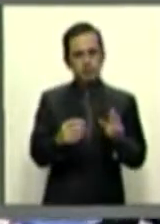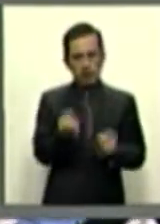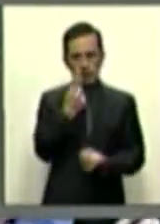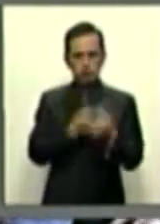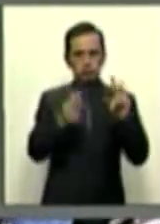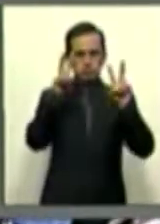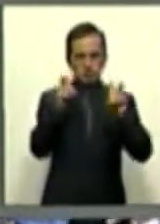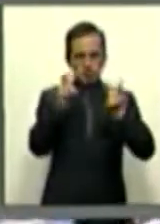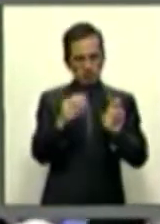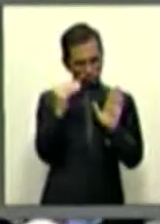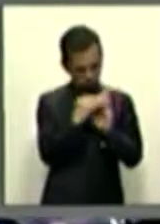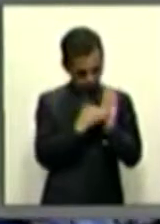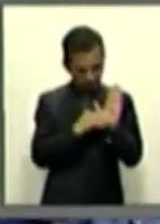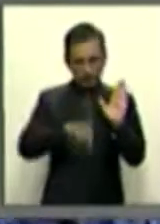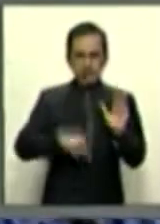de esta Cámara.